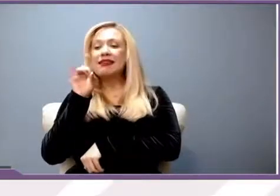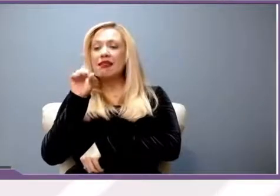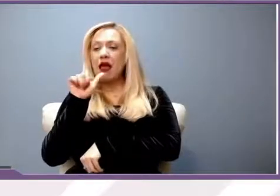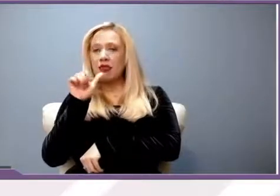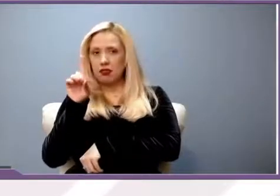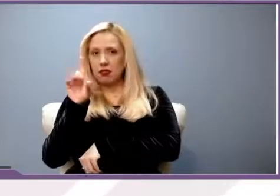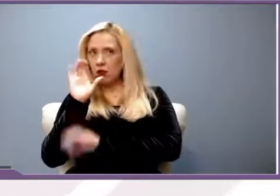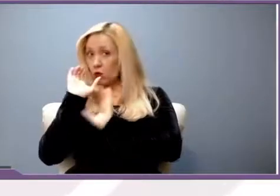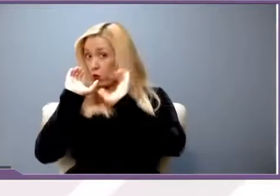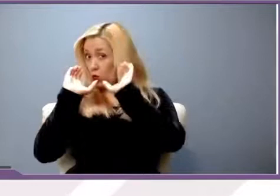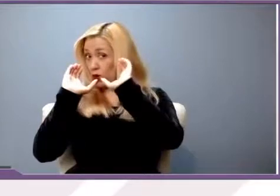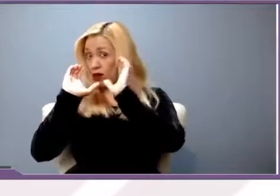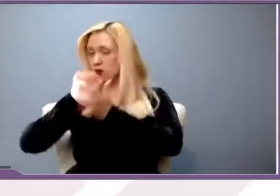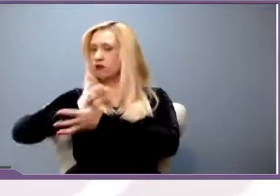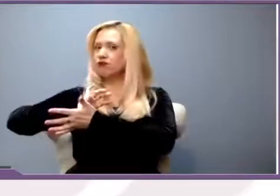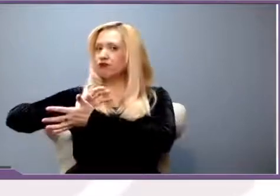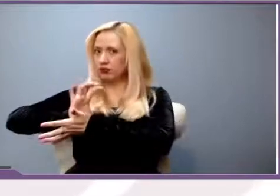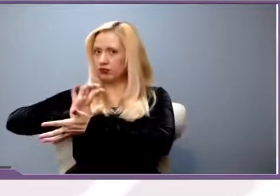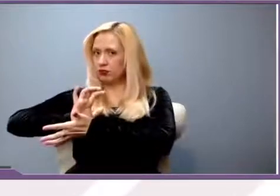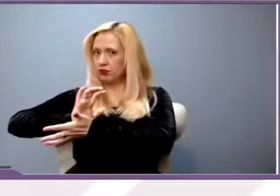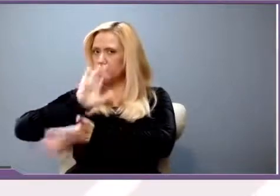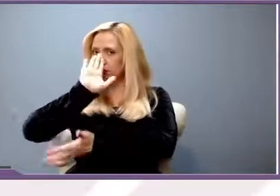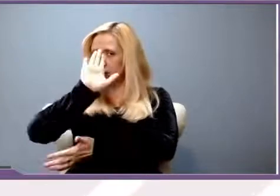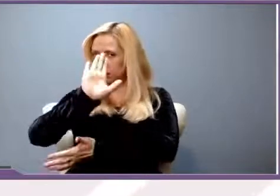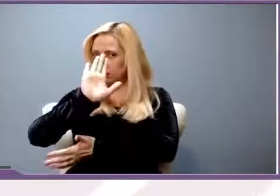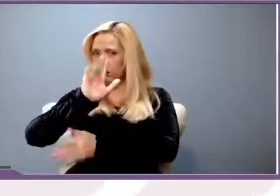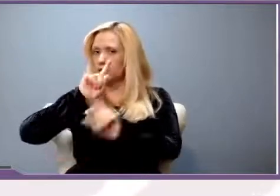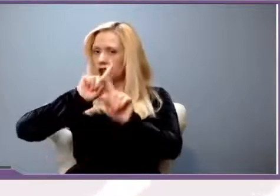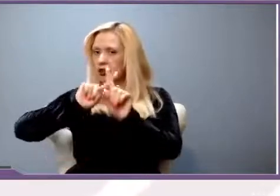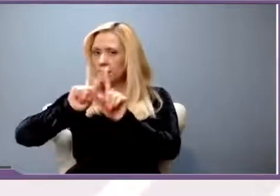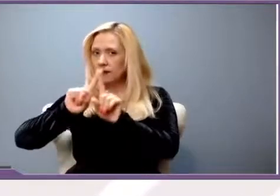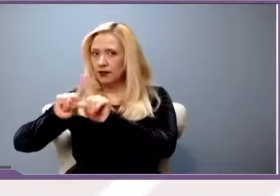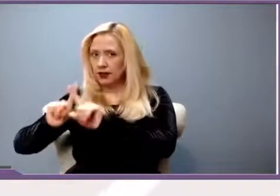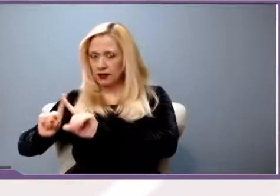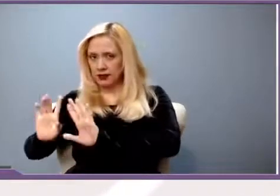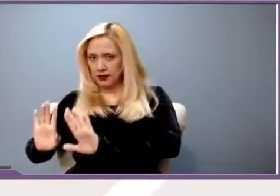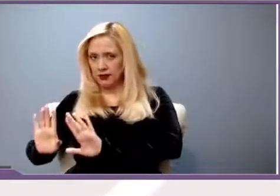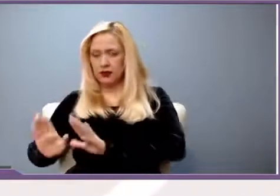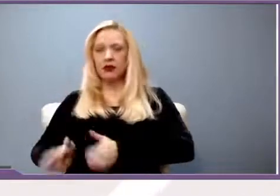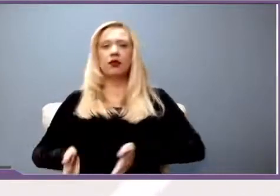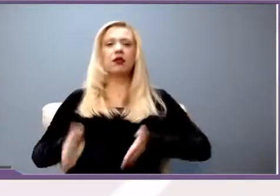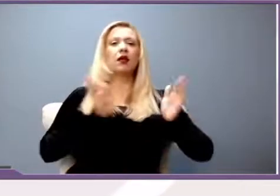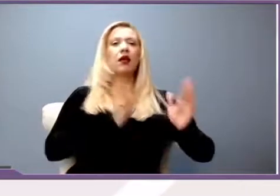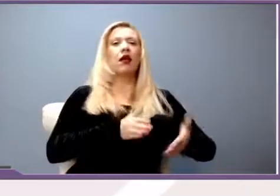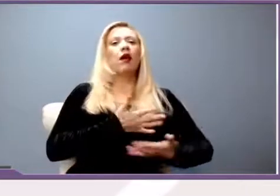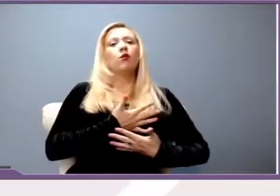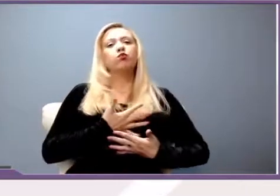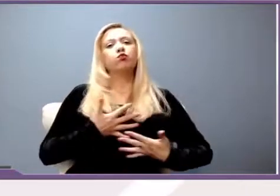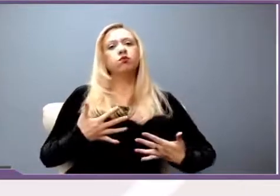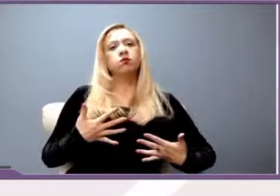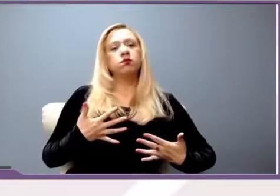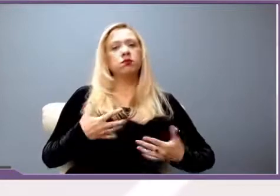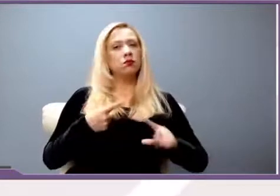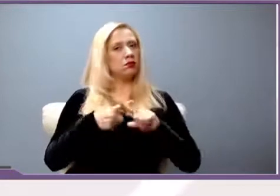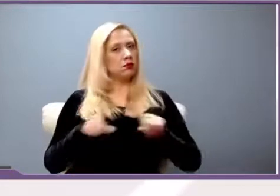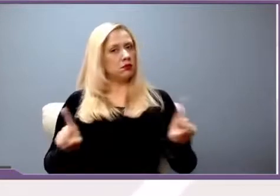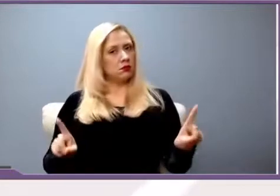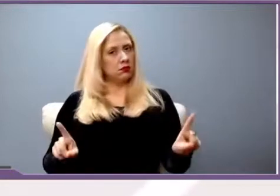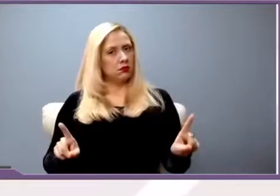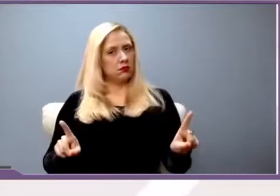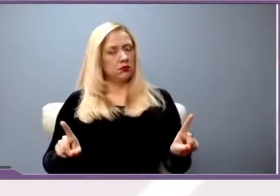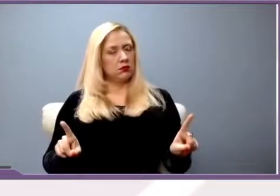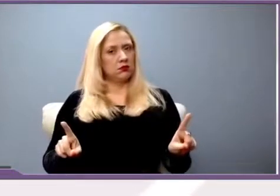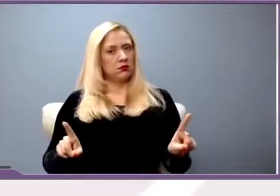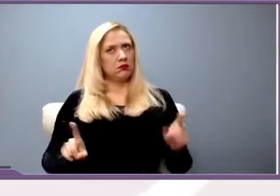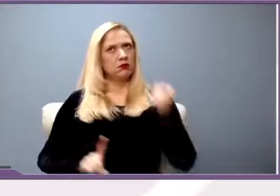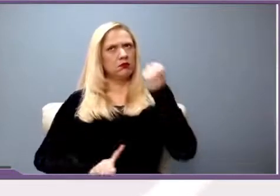que cuando hablamos de gorduras también hablamos de diversidades corporales, que no hay una problemática en